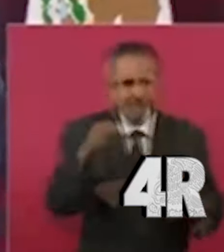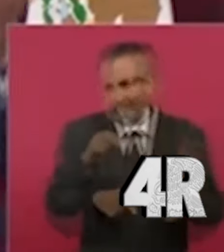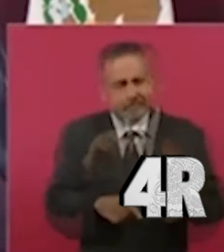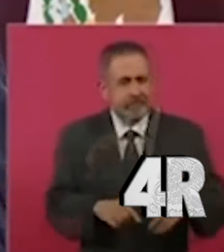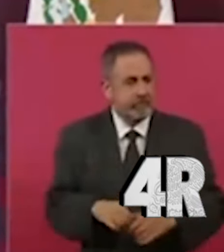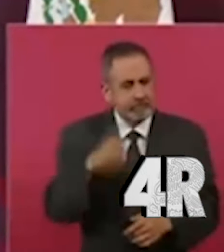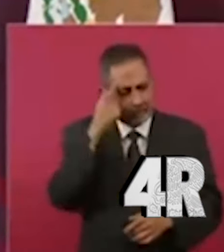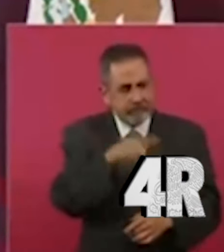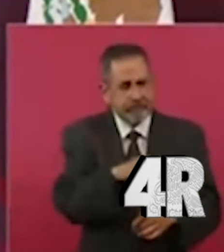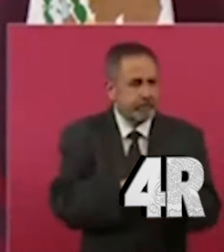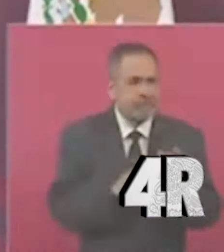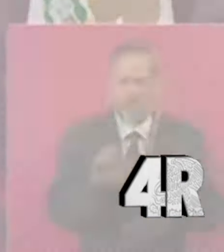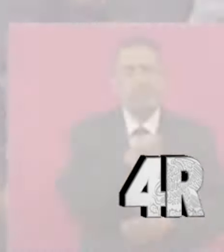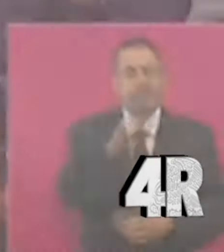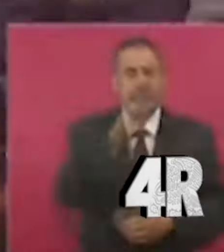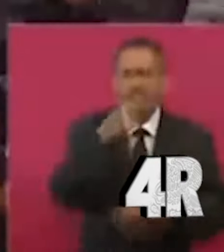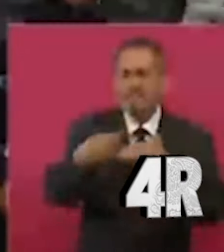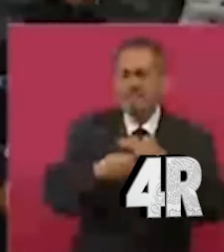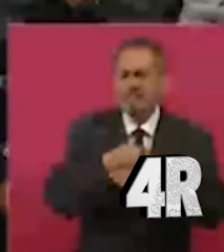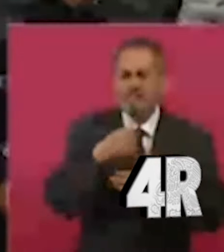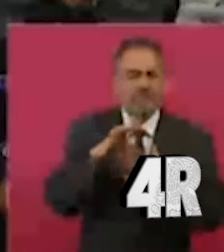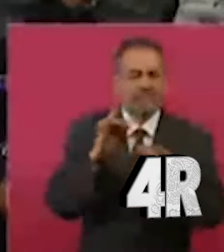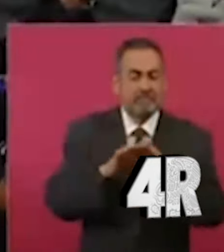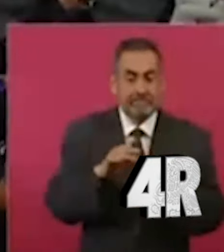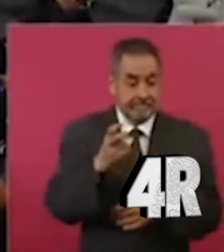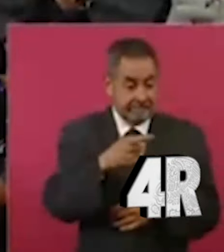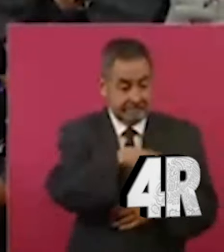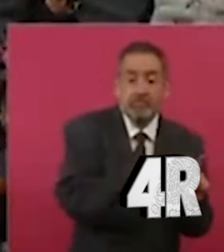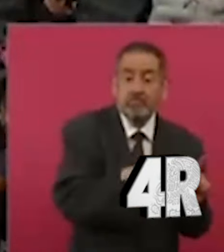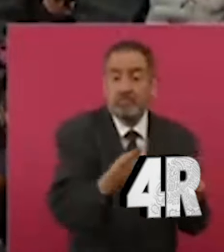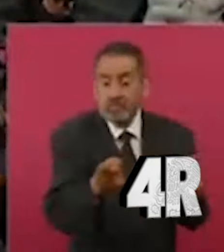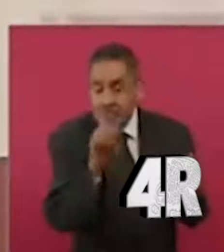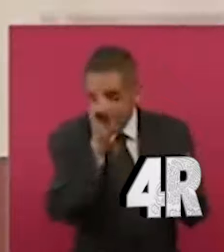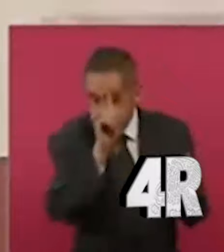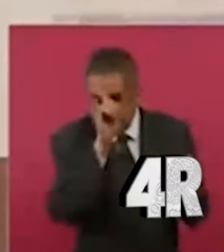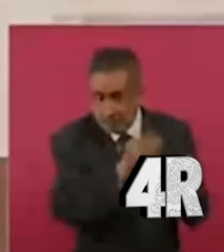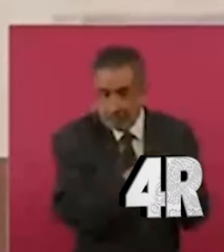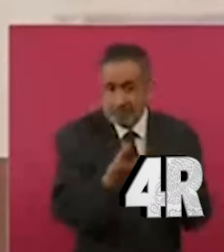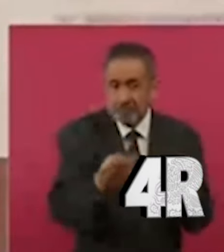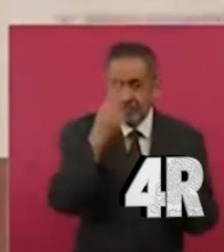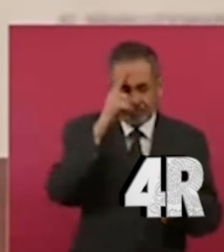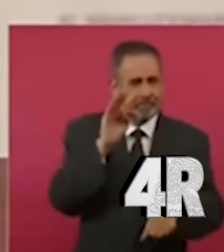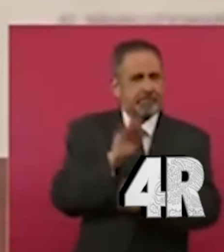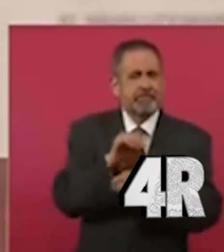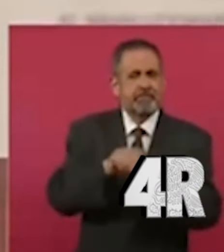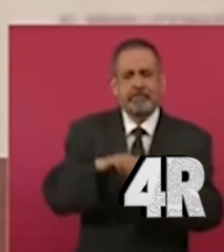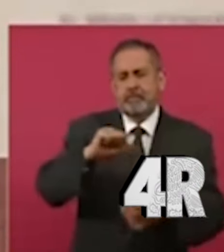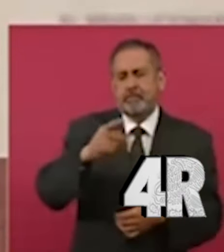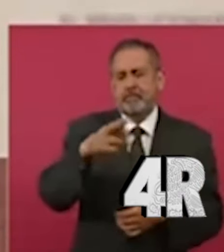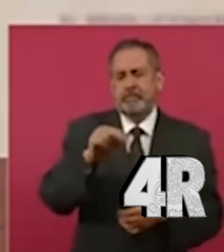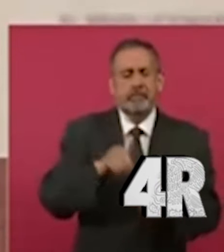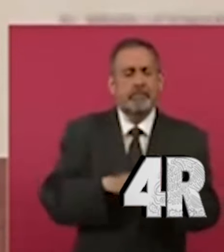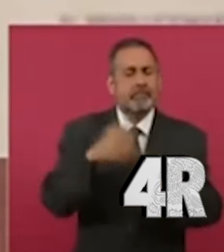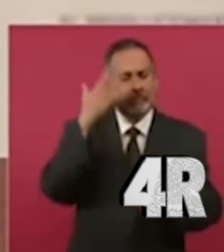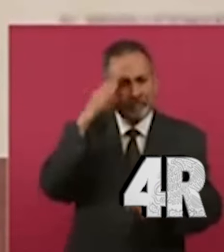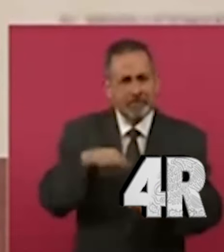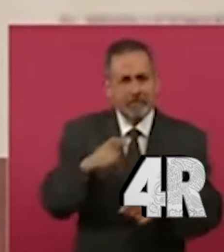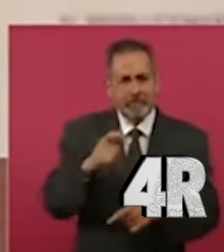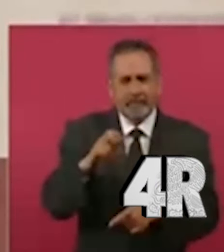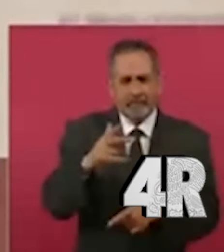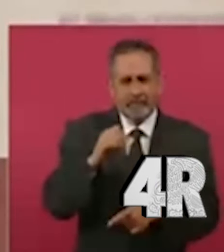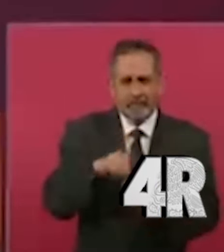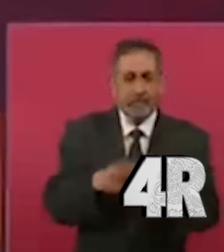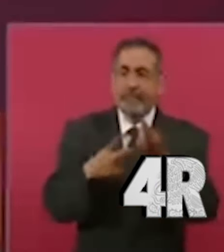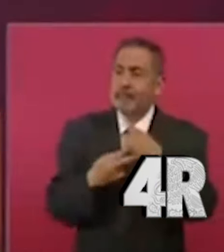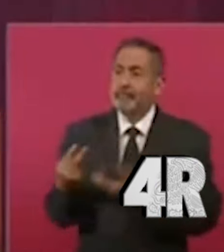neoliberal engañar a muchos este grupo asesoró en el amparo que presentó la señora soil que quería